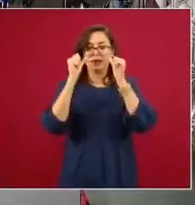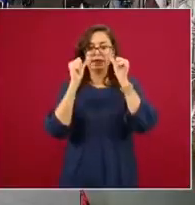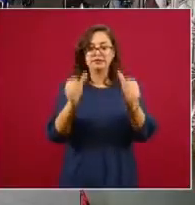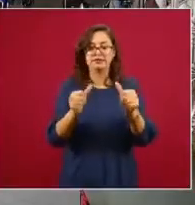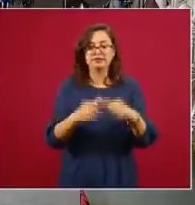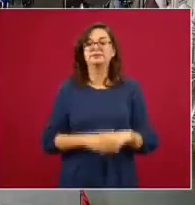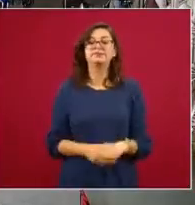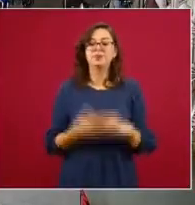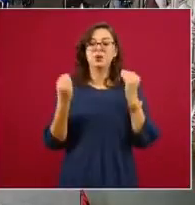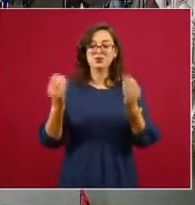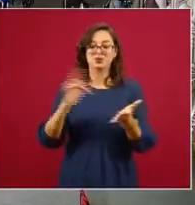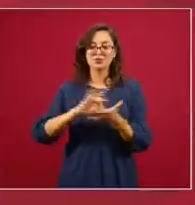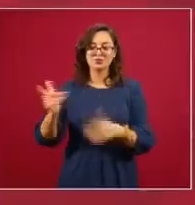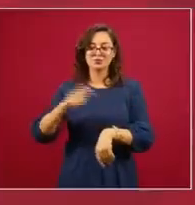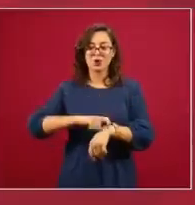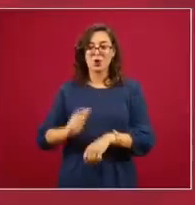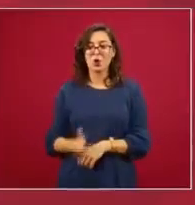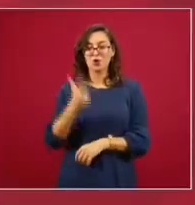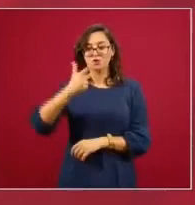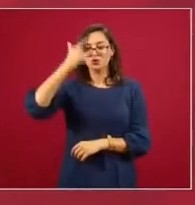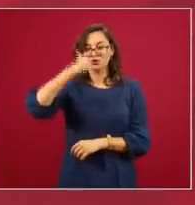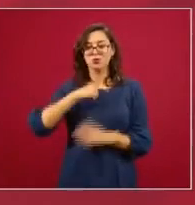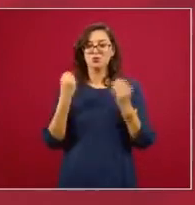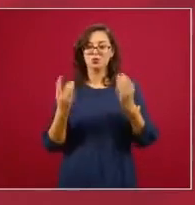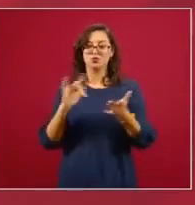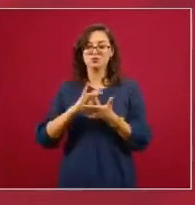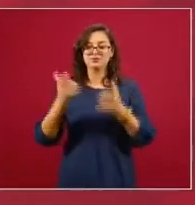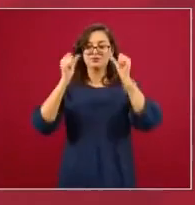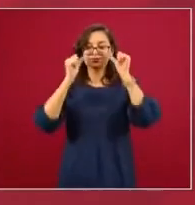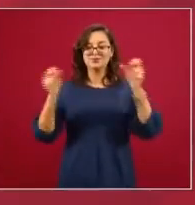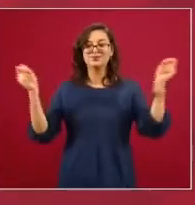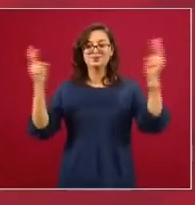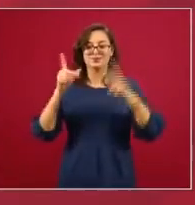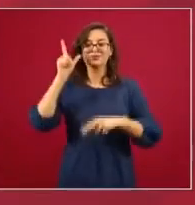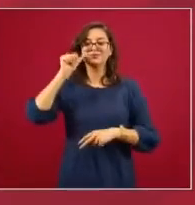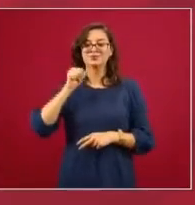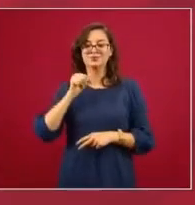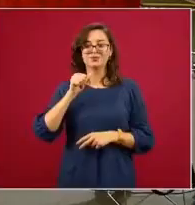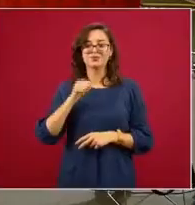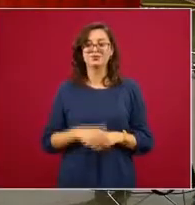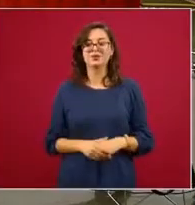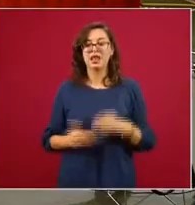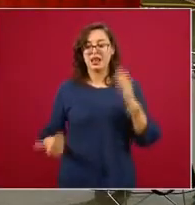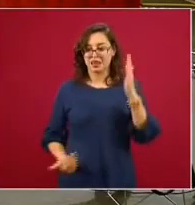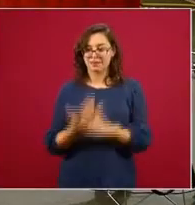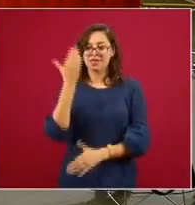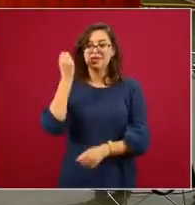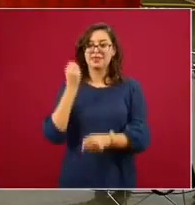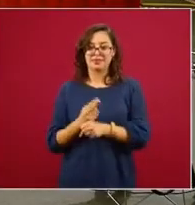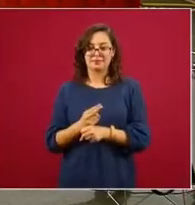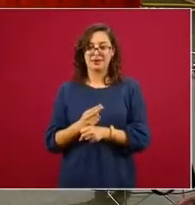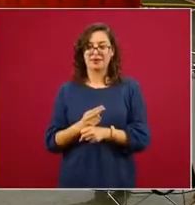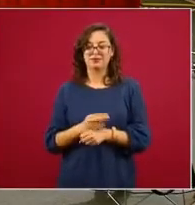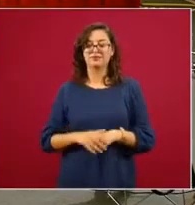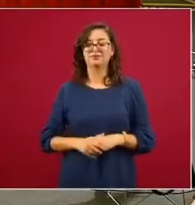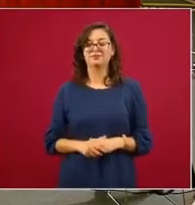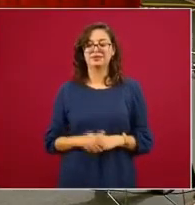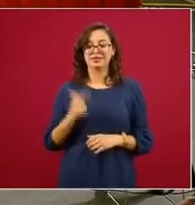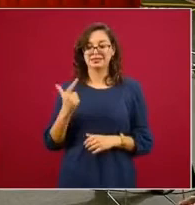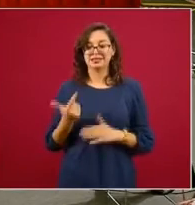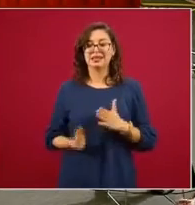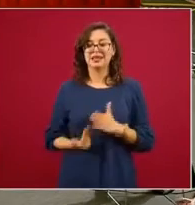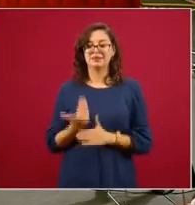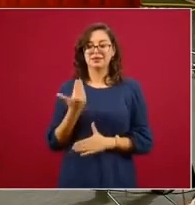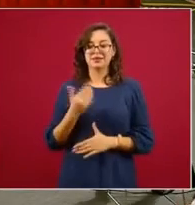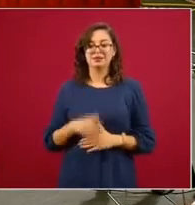Muchas gracias. Aquí terminamos, son las 20 horas. Muchas gracias por su atención. Nos vemos mañana en el Pulso de la Salud, en la conferencia matutina a las 7 de la